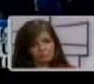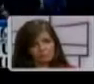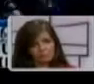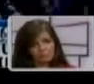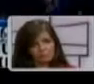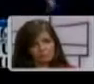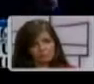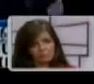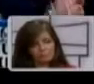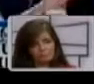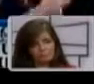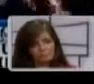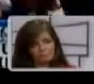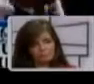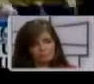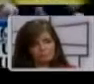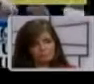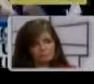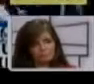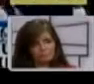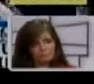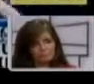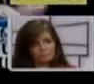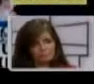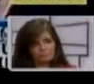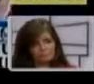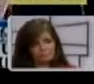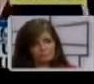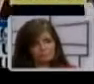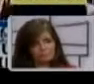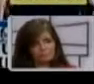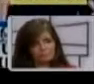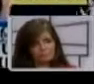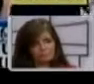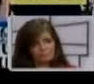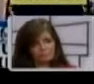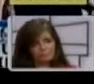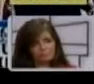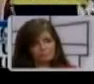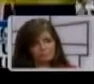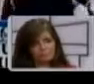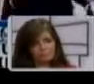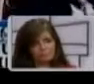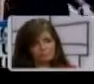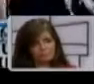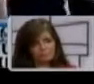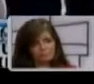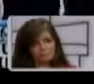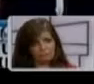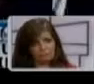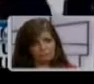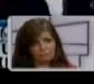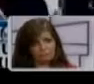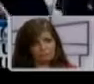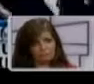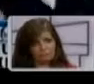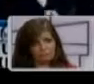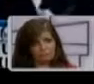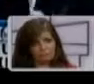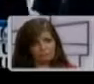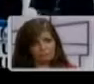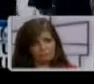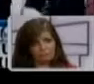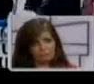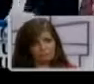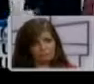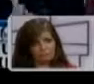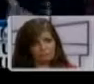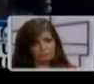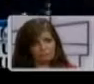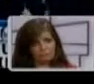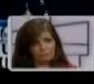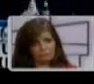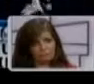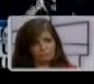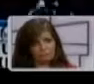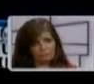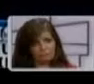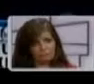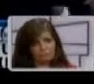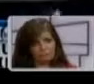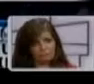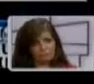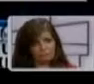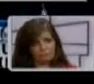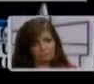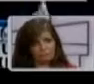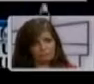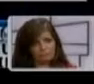también. Hubo mucha polémica. ¿Por qué la presidenta no hizo mención a este tema en el discurso? Creo que usted no prestó lo suficientemente atención. Ha sido